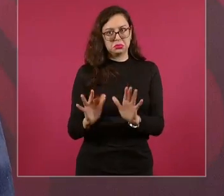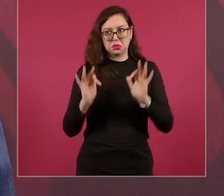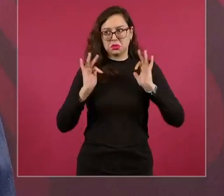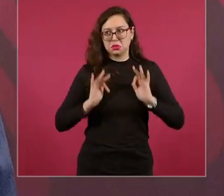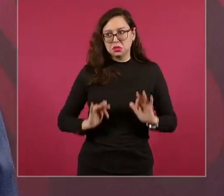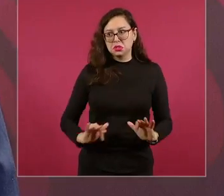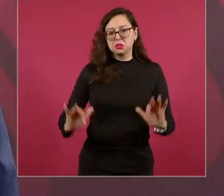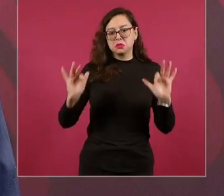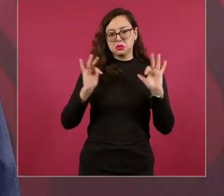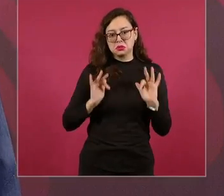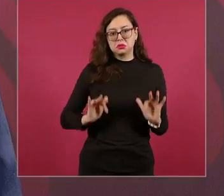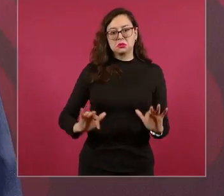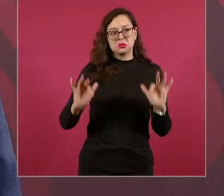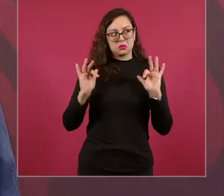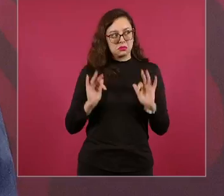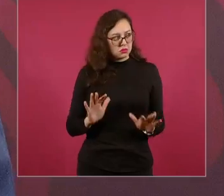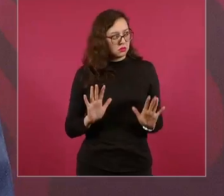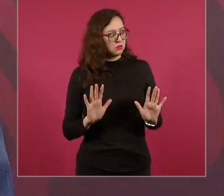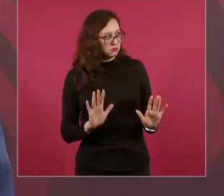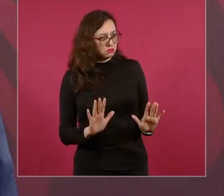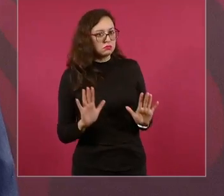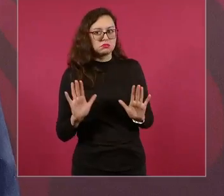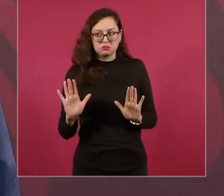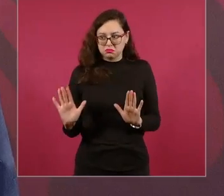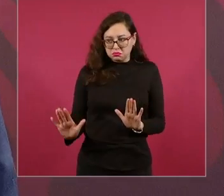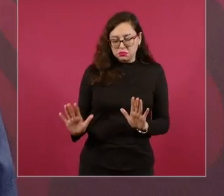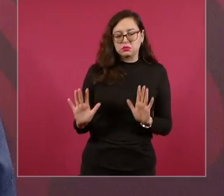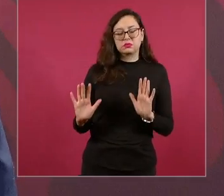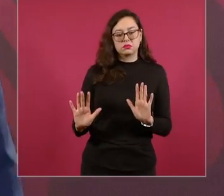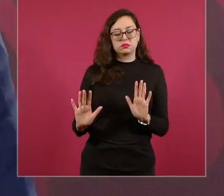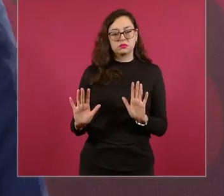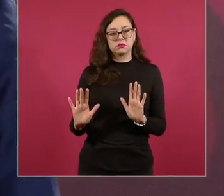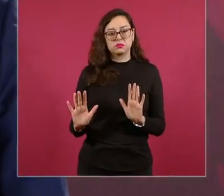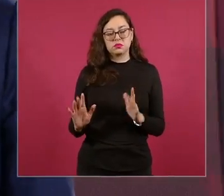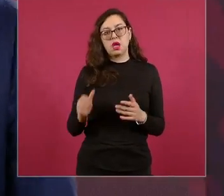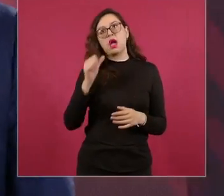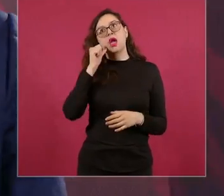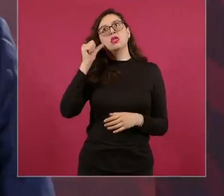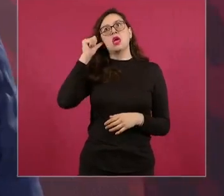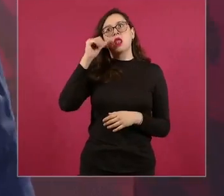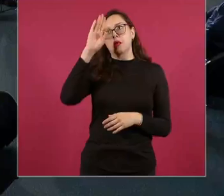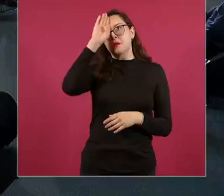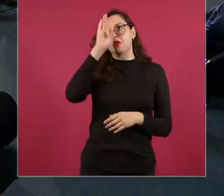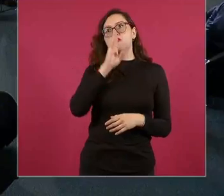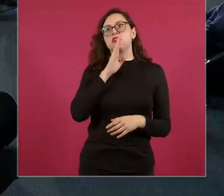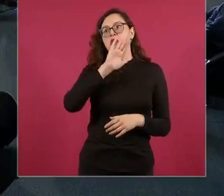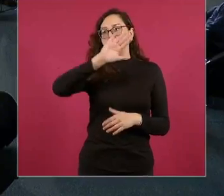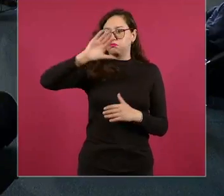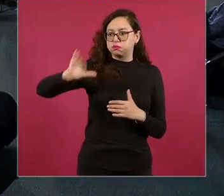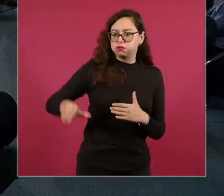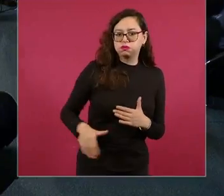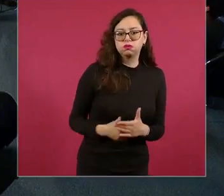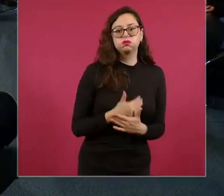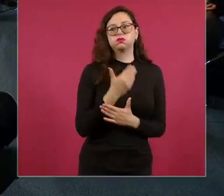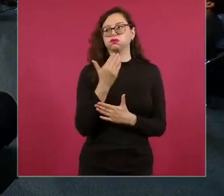mediodía hasta la mañana de hoy